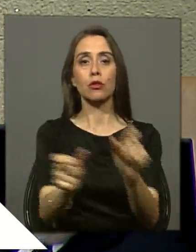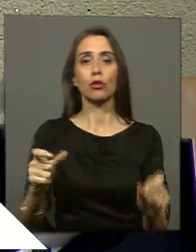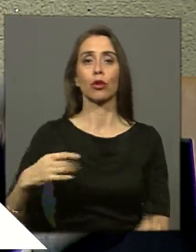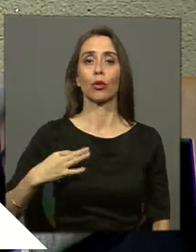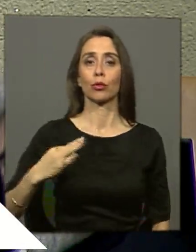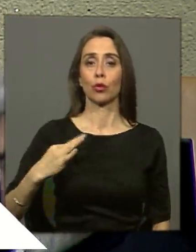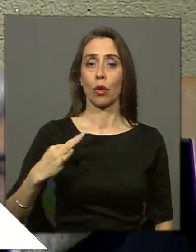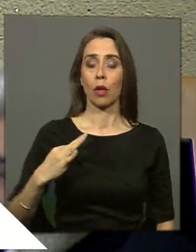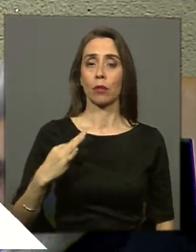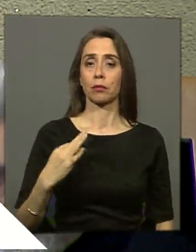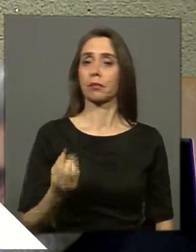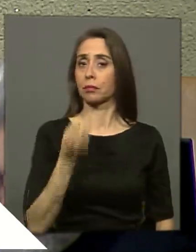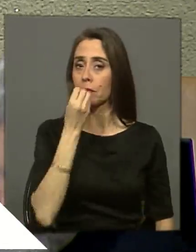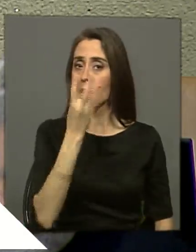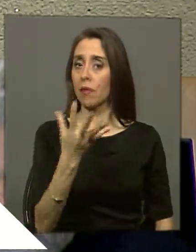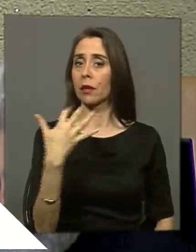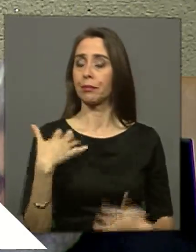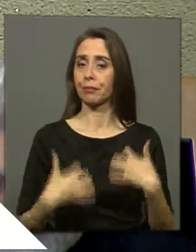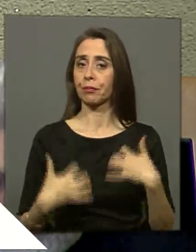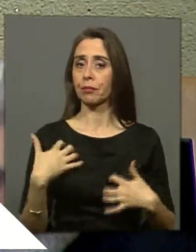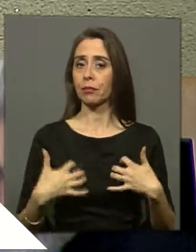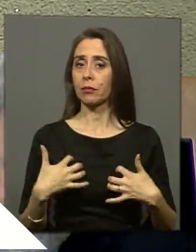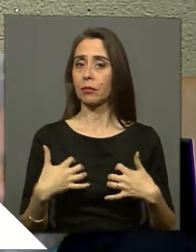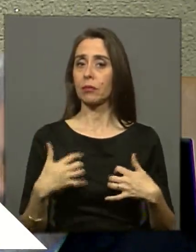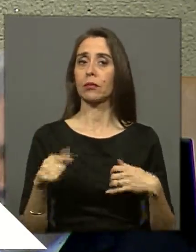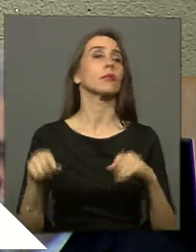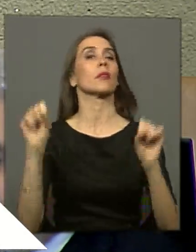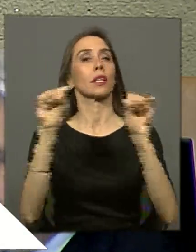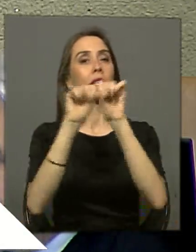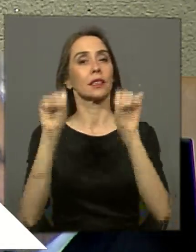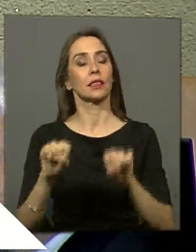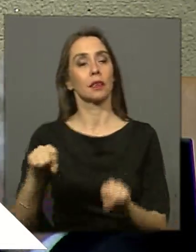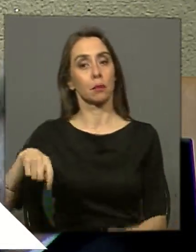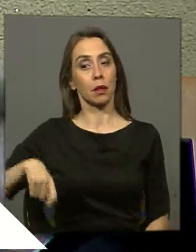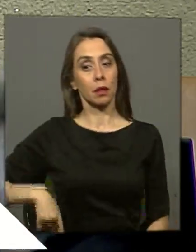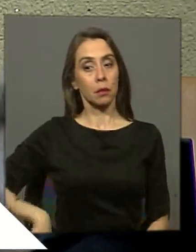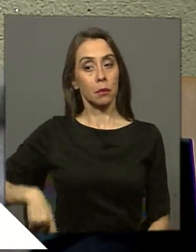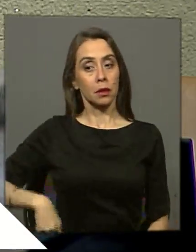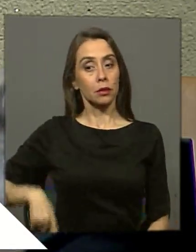donde manifestaba claramente su malestar por el sistema de pensiones